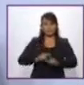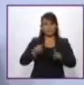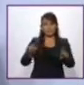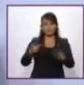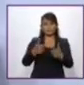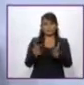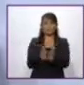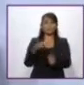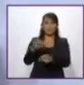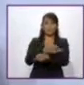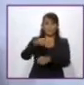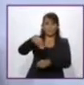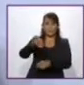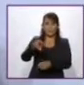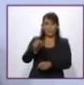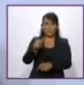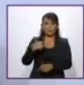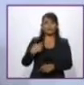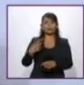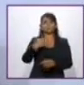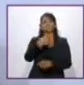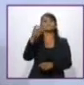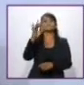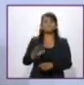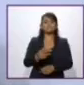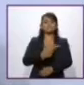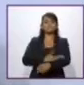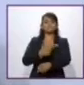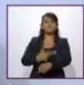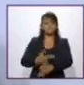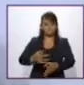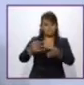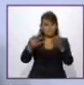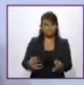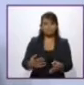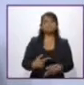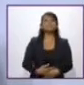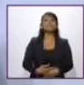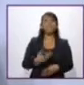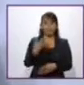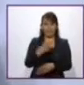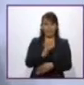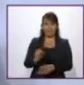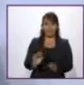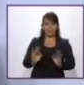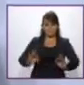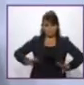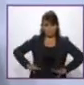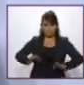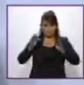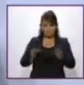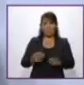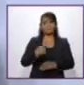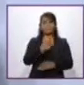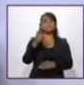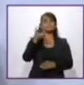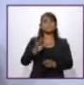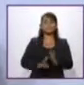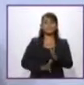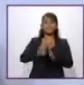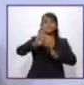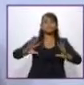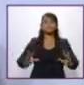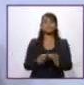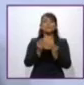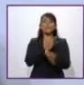merecen personas 100% honestas y 100% capaces. Personas que nos ayuden a sacarlo adelante.